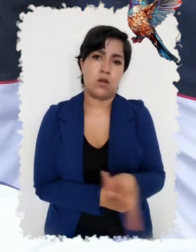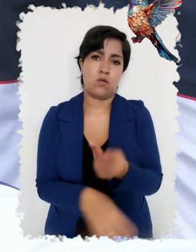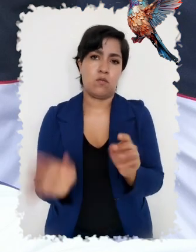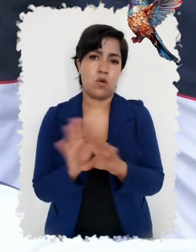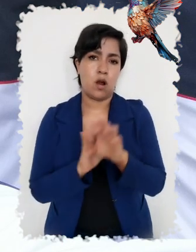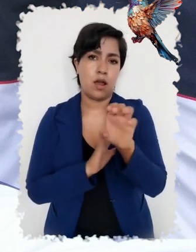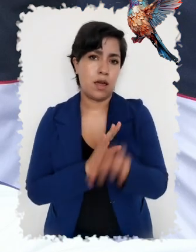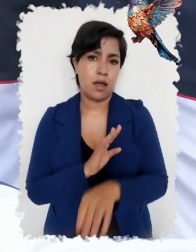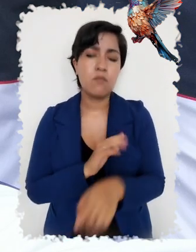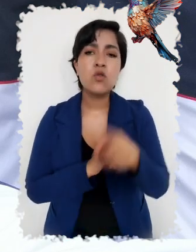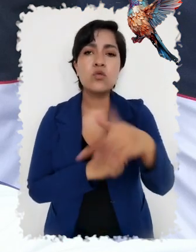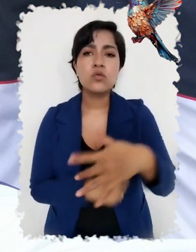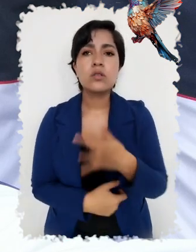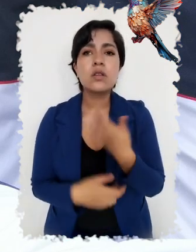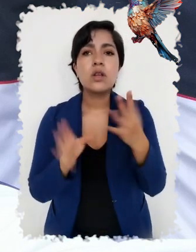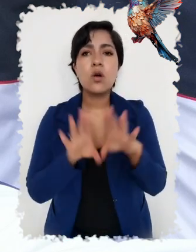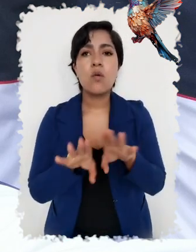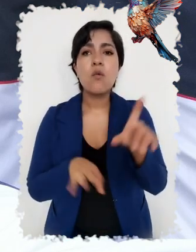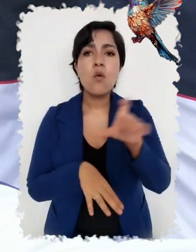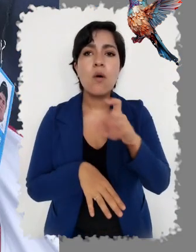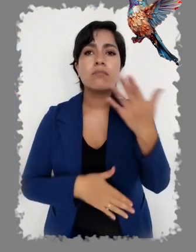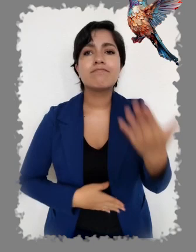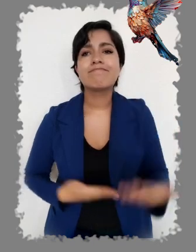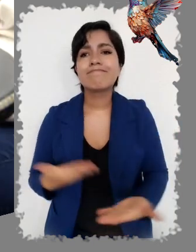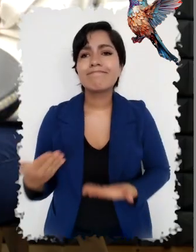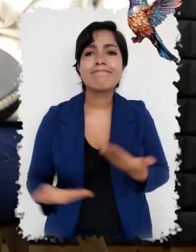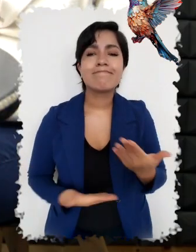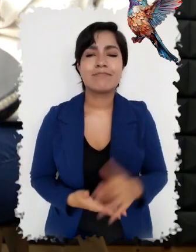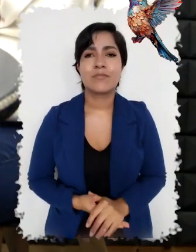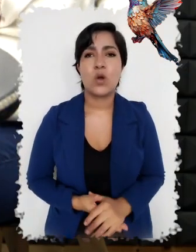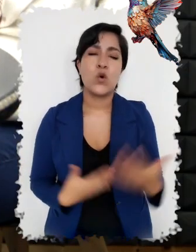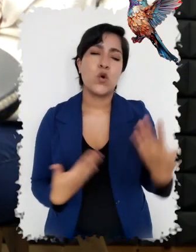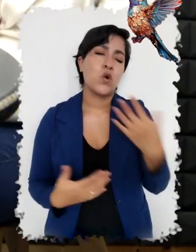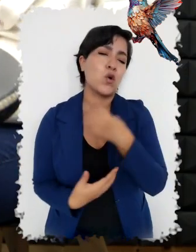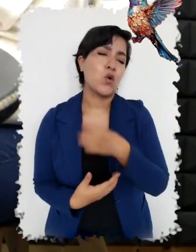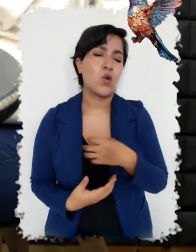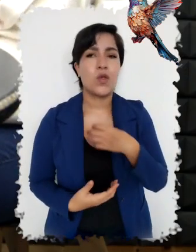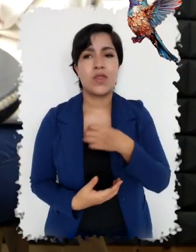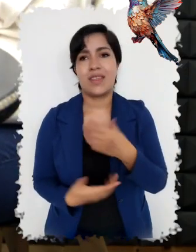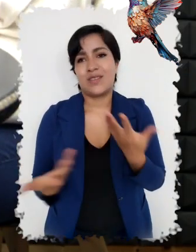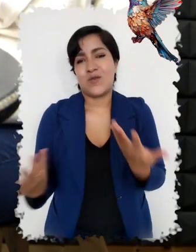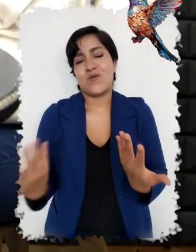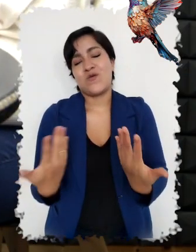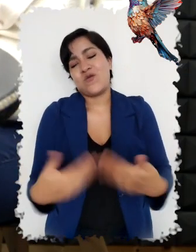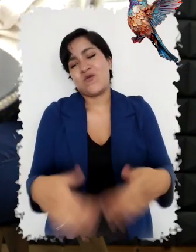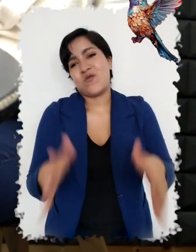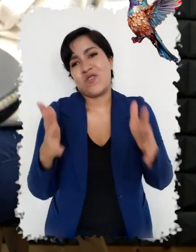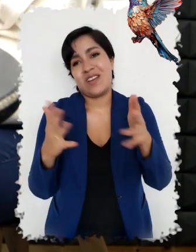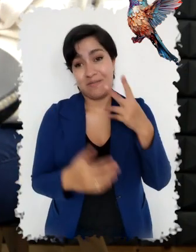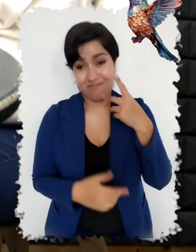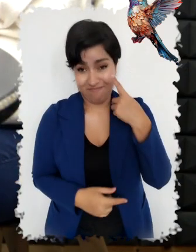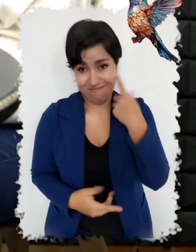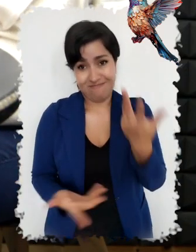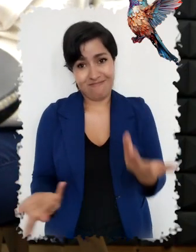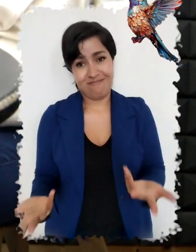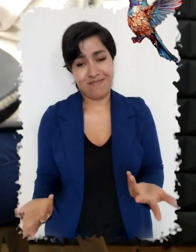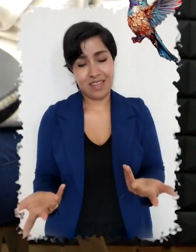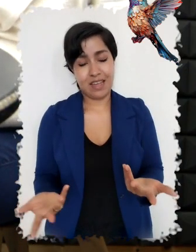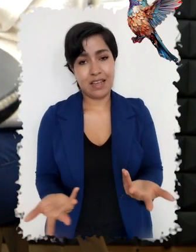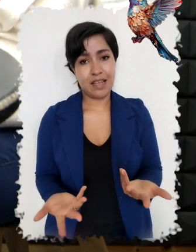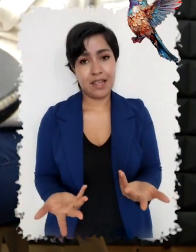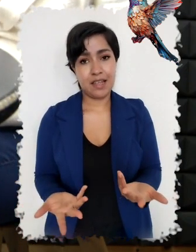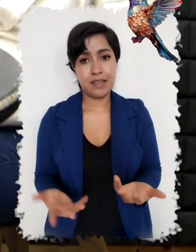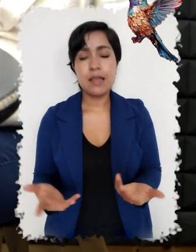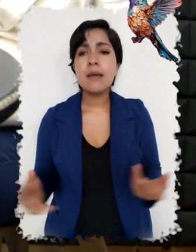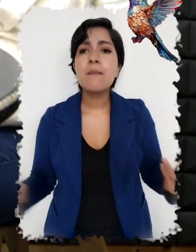quisiera preguntar guare cómo te sientes cuando bailas pues contenta imagínate O sea sí no